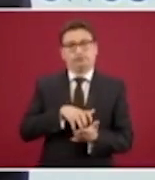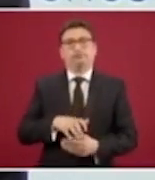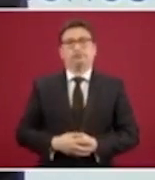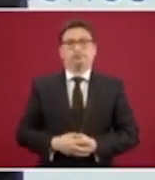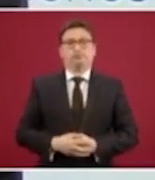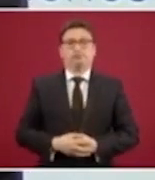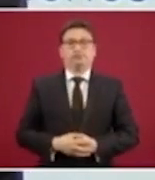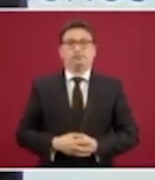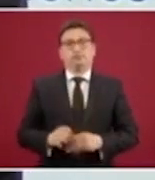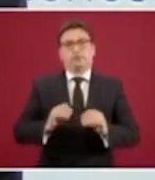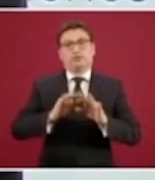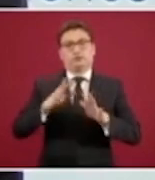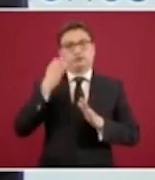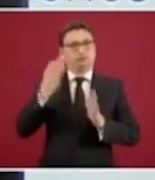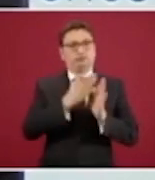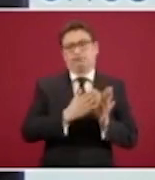desde luego con plazos,